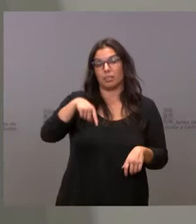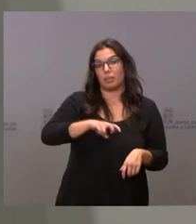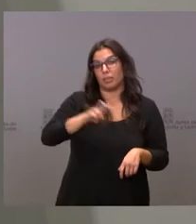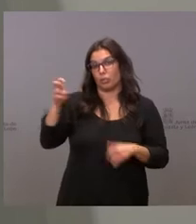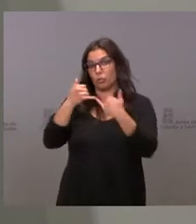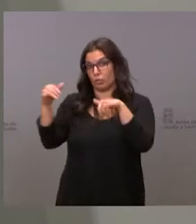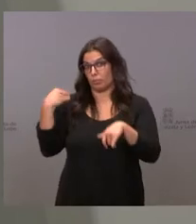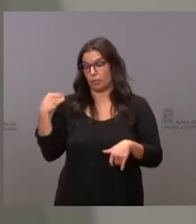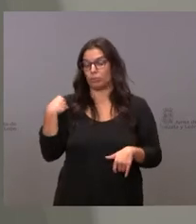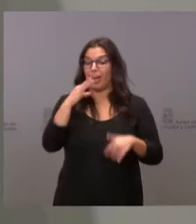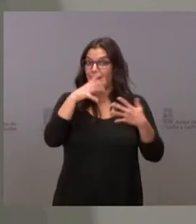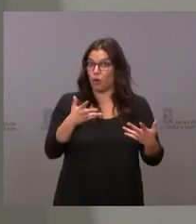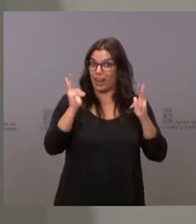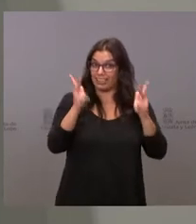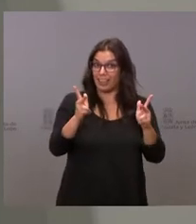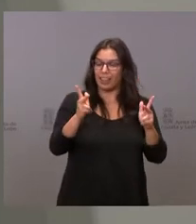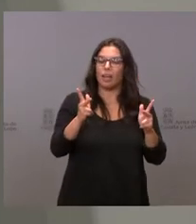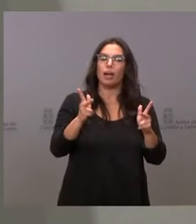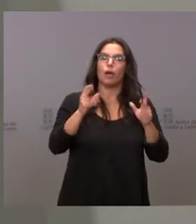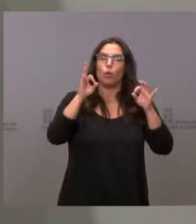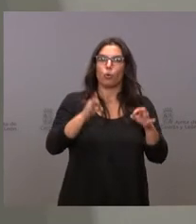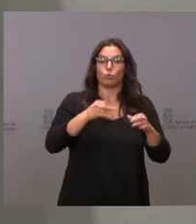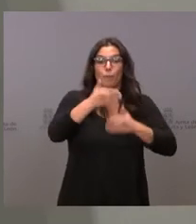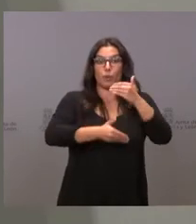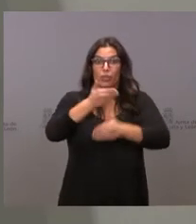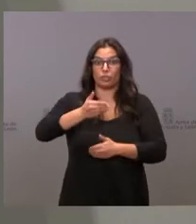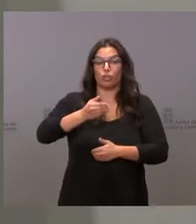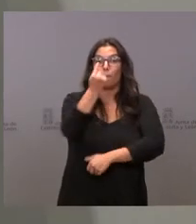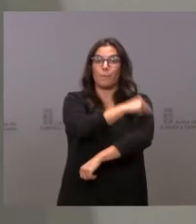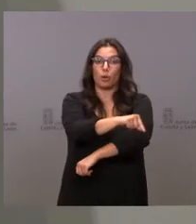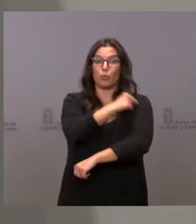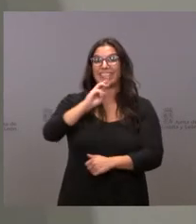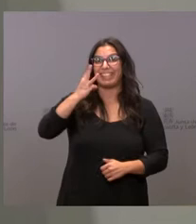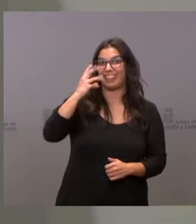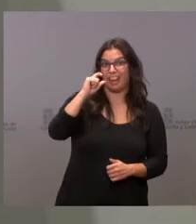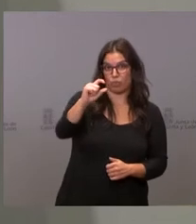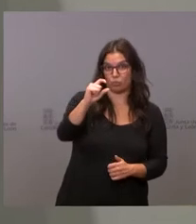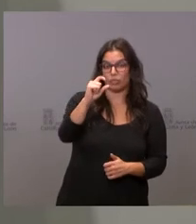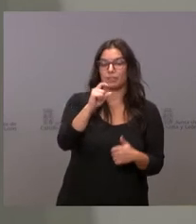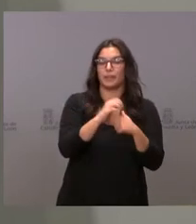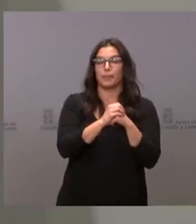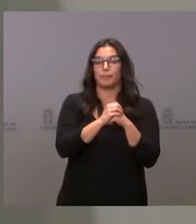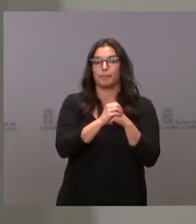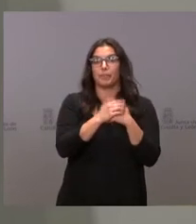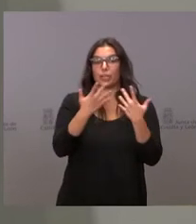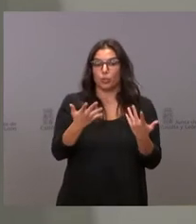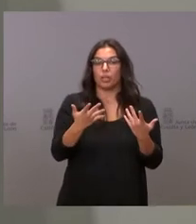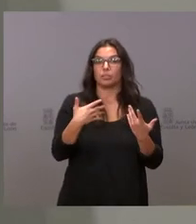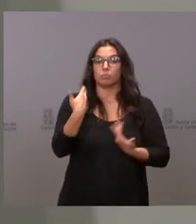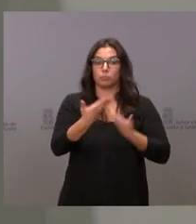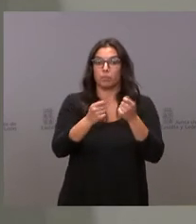este momento en pleno proceso de vacunación de tercera dosis. A medida que se